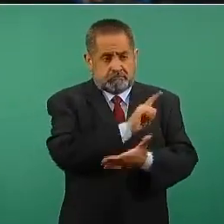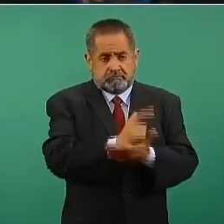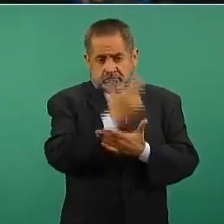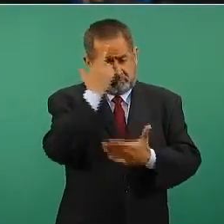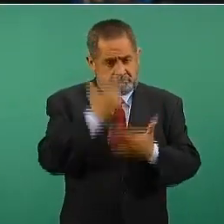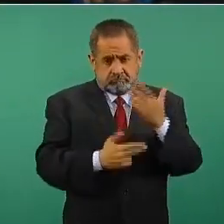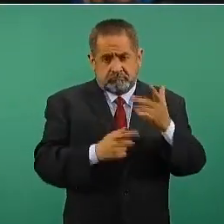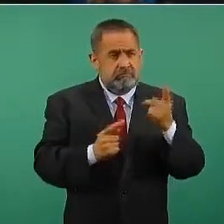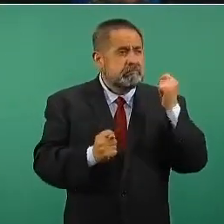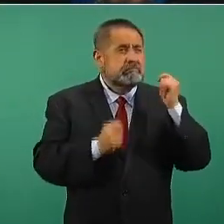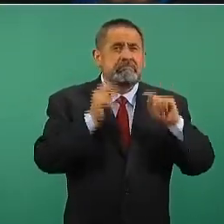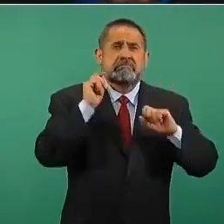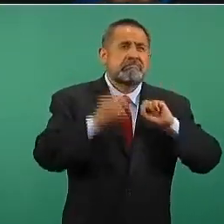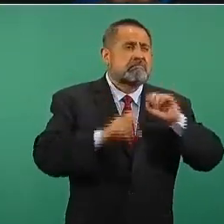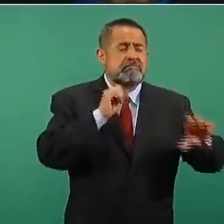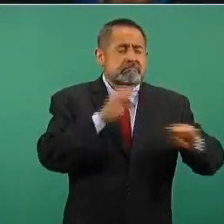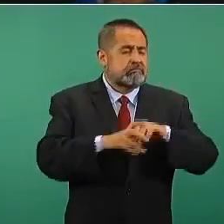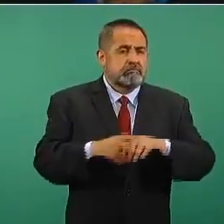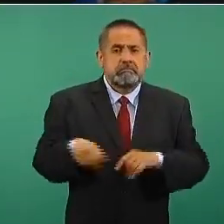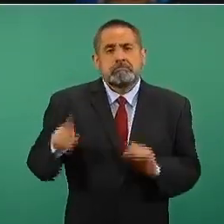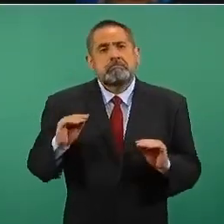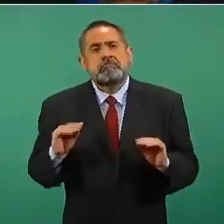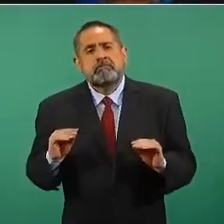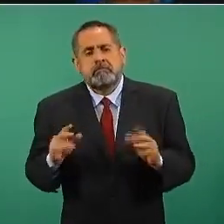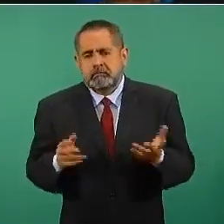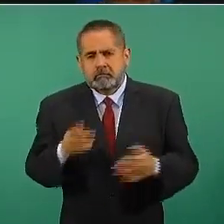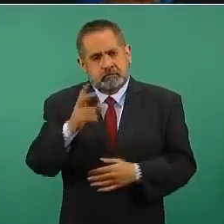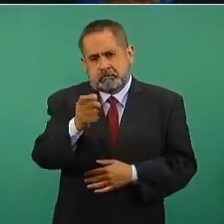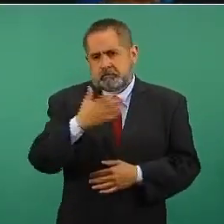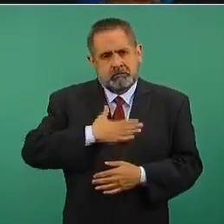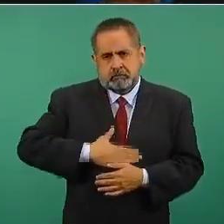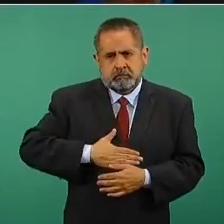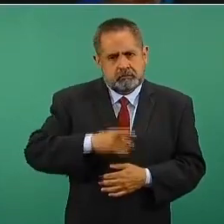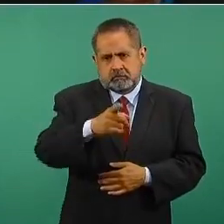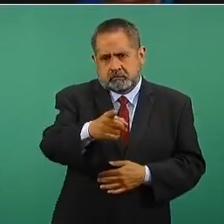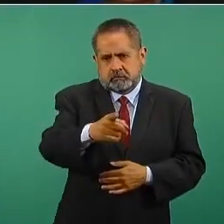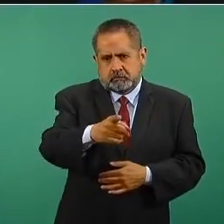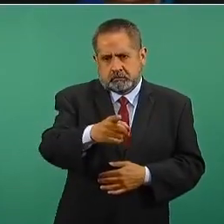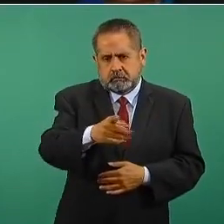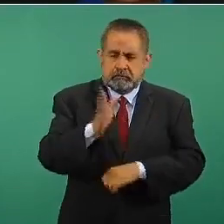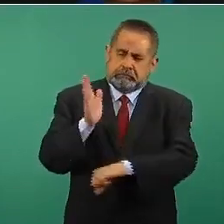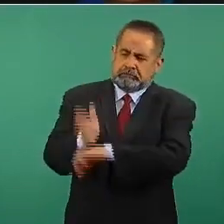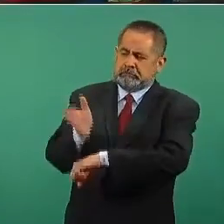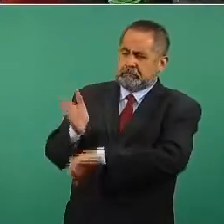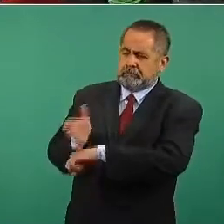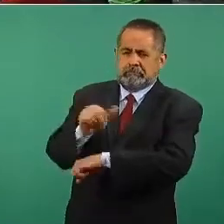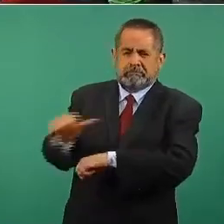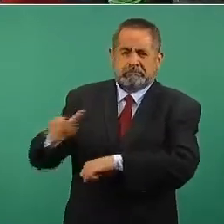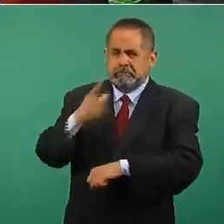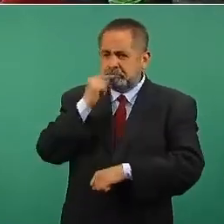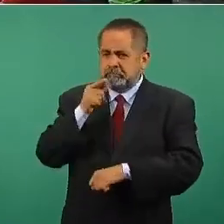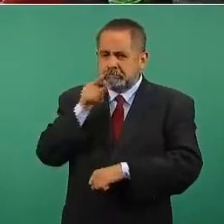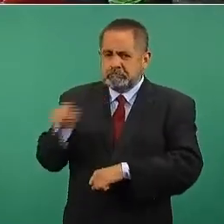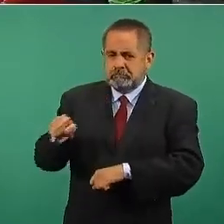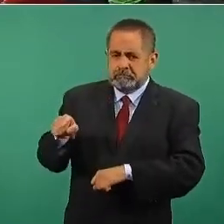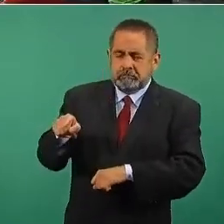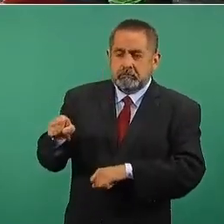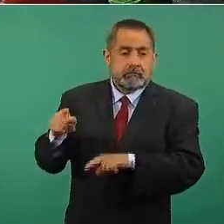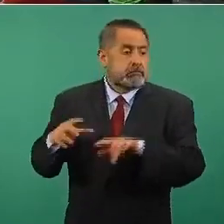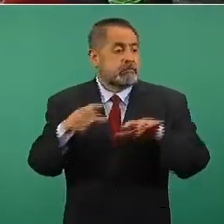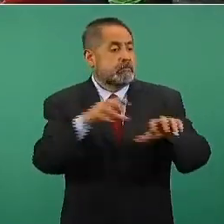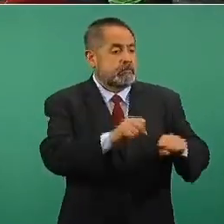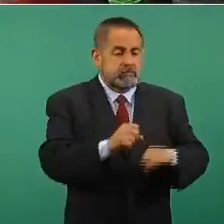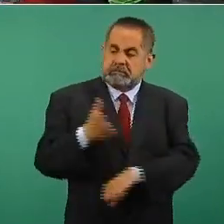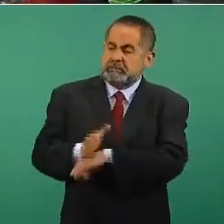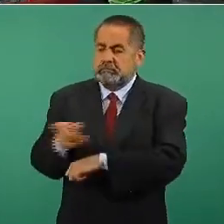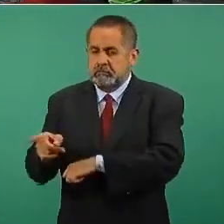pregunto porque hay muchas personas que no consideran justo que solamente se esté castigando a los policías que habrían hecho detenciones